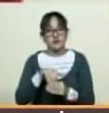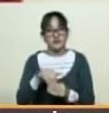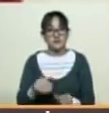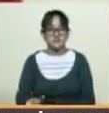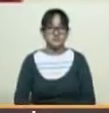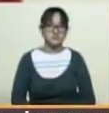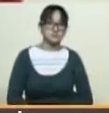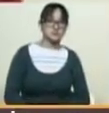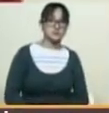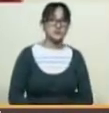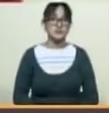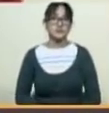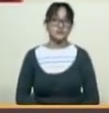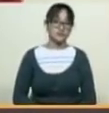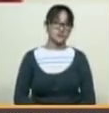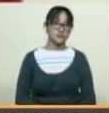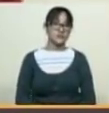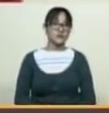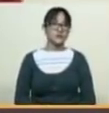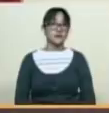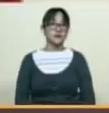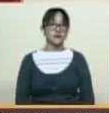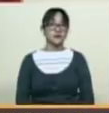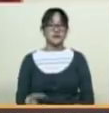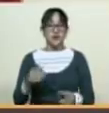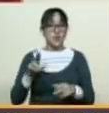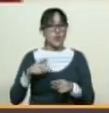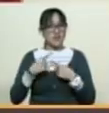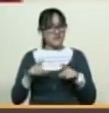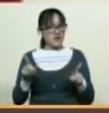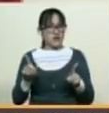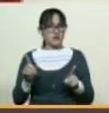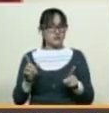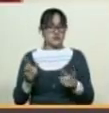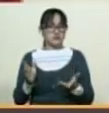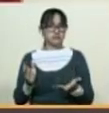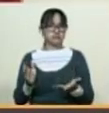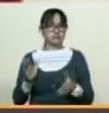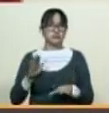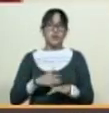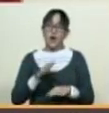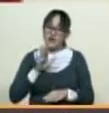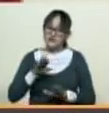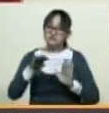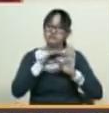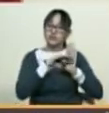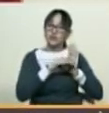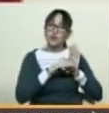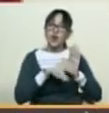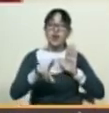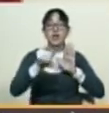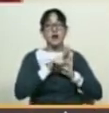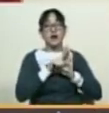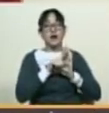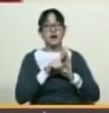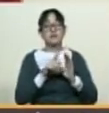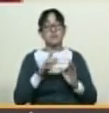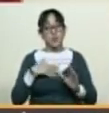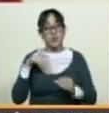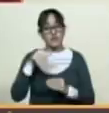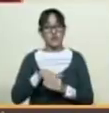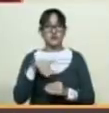para ejercer el derecho al sufragio? Nunca ha sido de una manera distinta y nunca lo será, porque ese es el requisito legal para ejercer